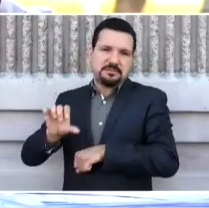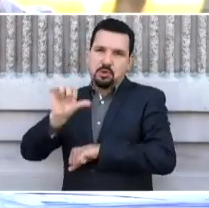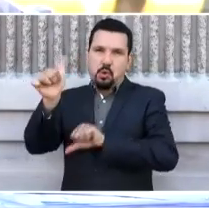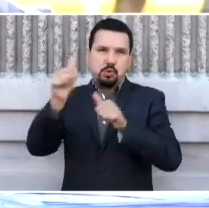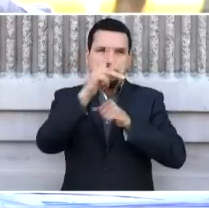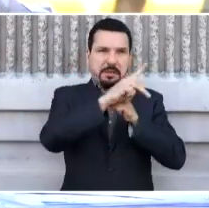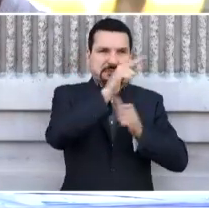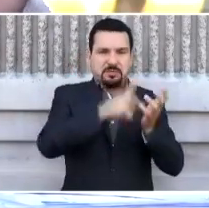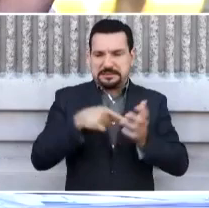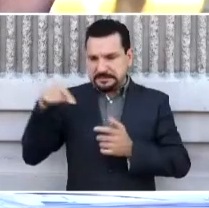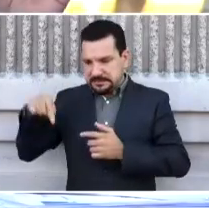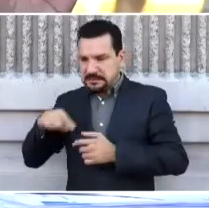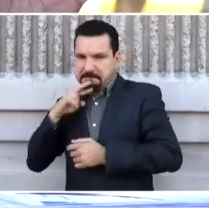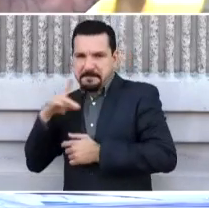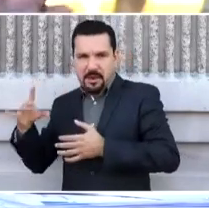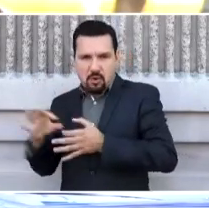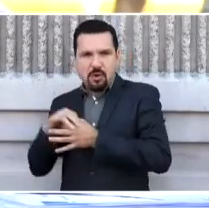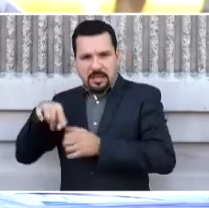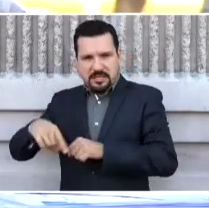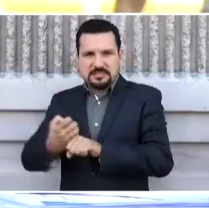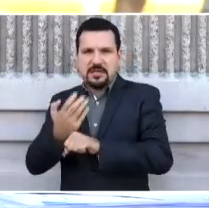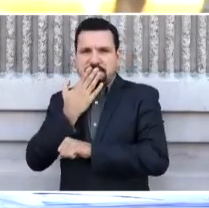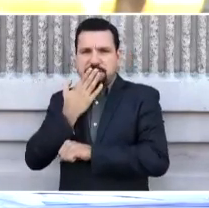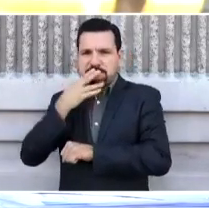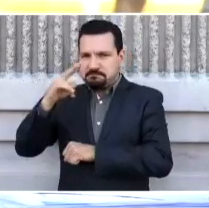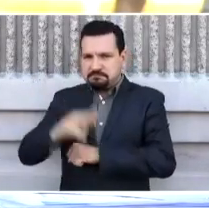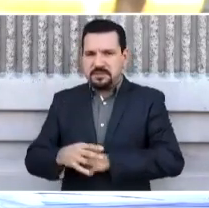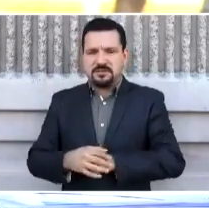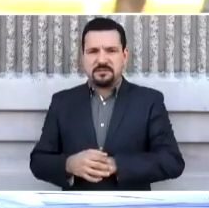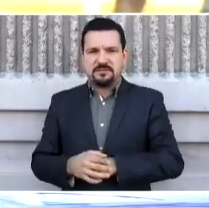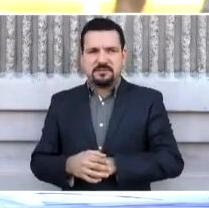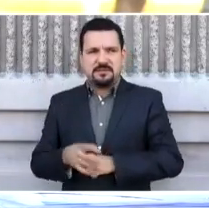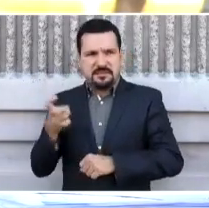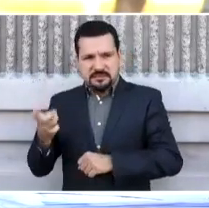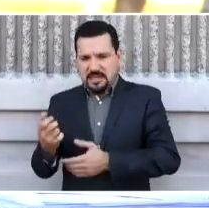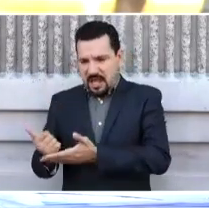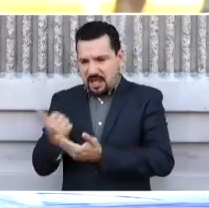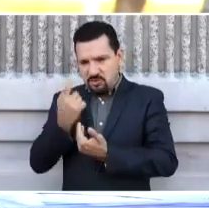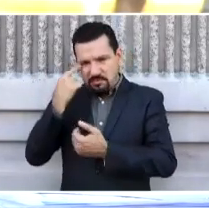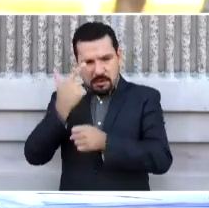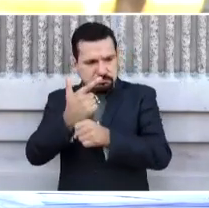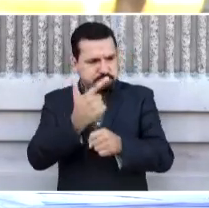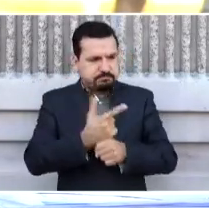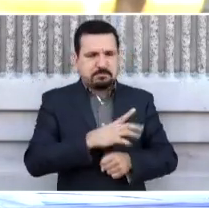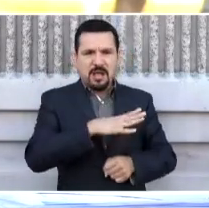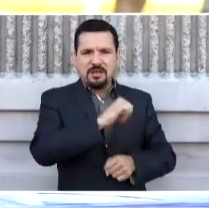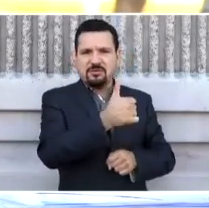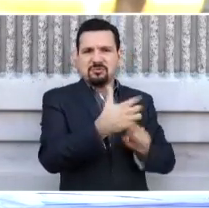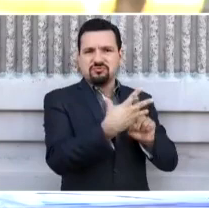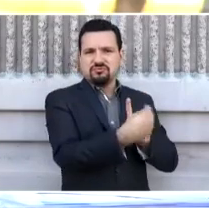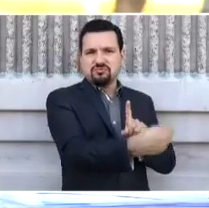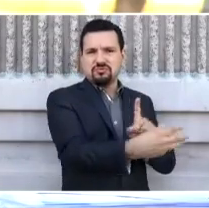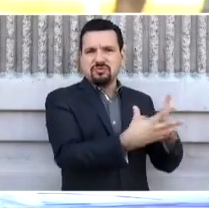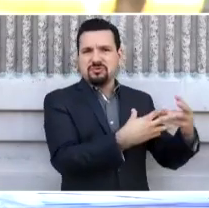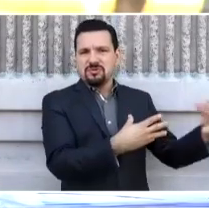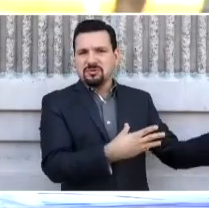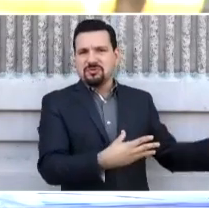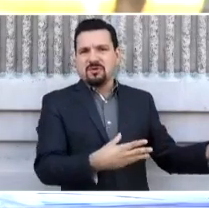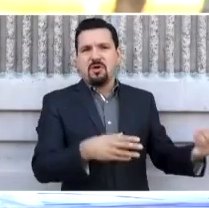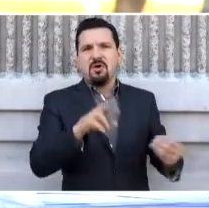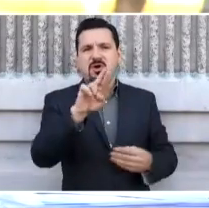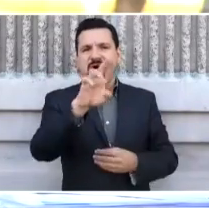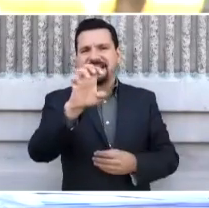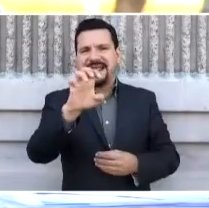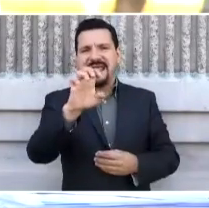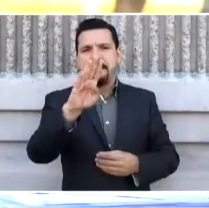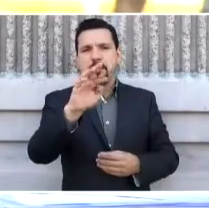través de estos esquemas, la aparición de casos, brotes y posibles rebrotes.